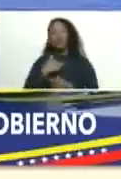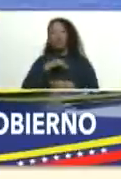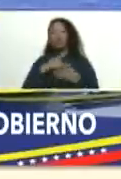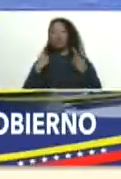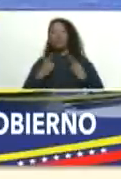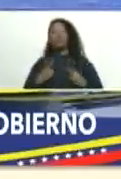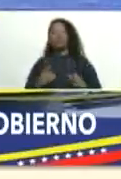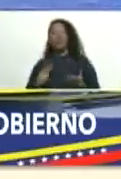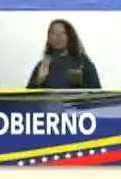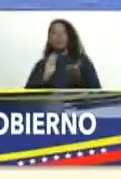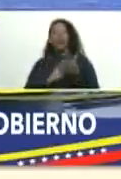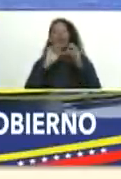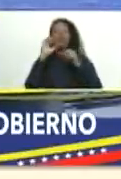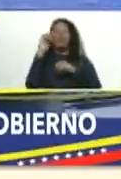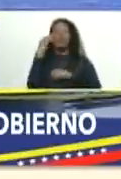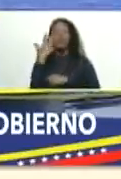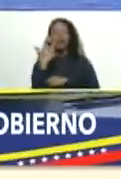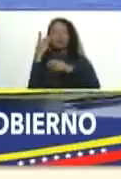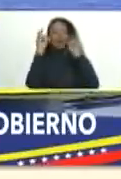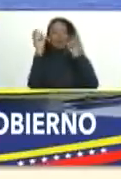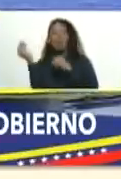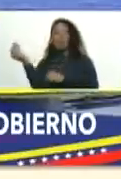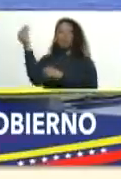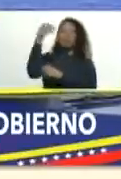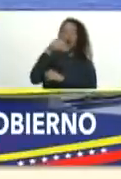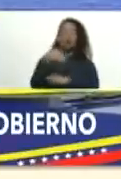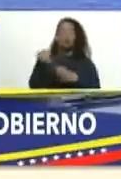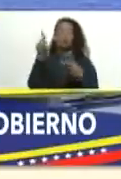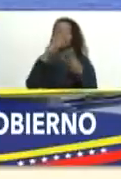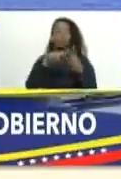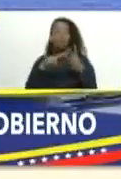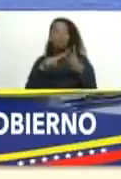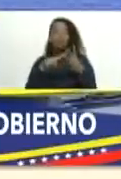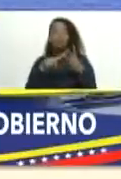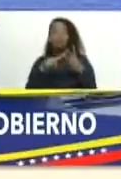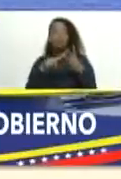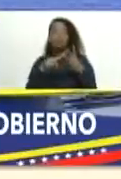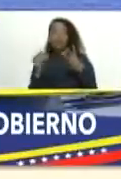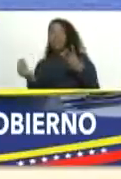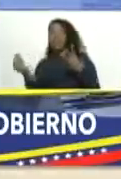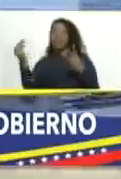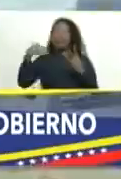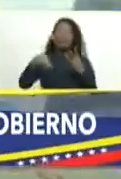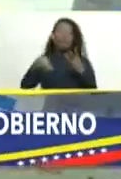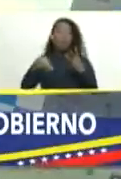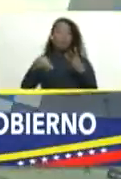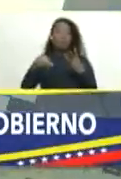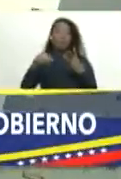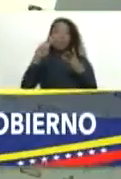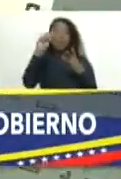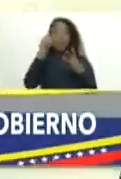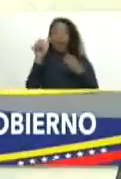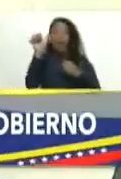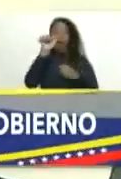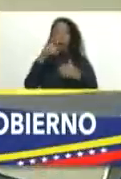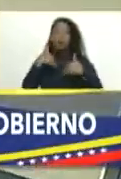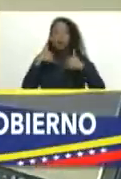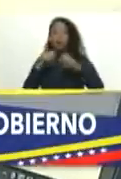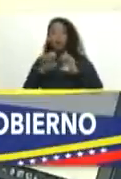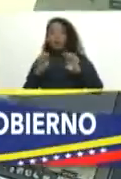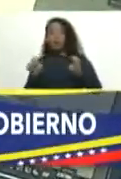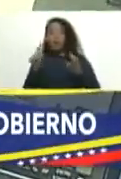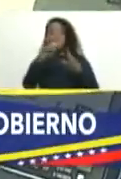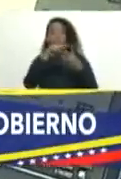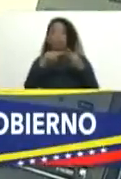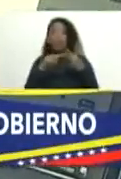agregar tres prioridades más. Las podemos calificar así. Tres prioridades más. Al agua, a